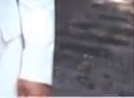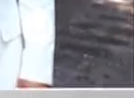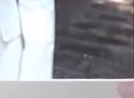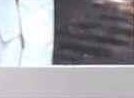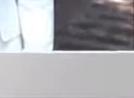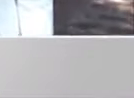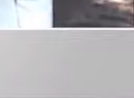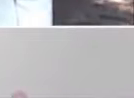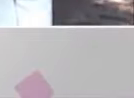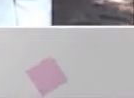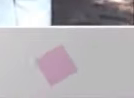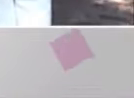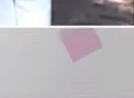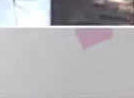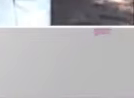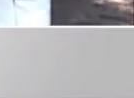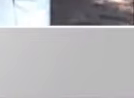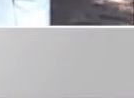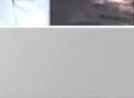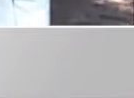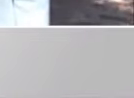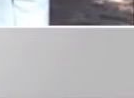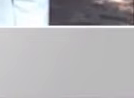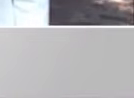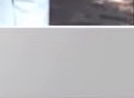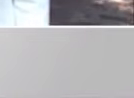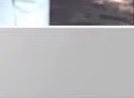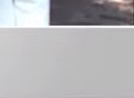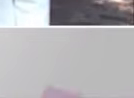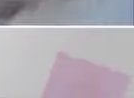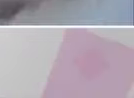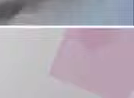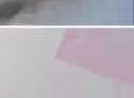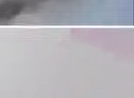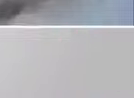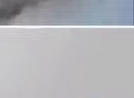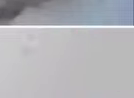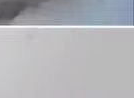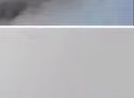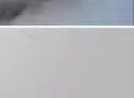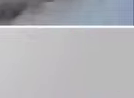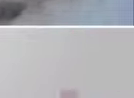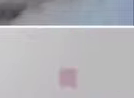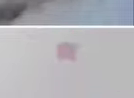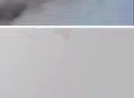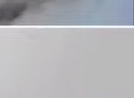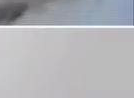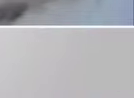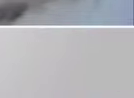Amigos, les invitamos para que no se pierdan su programa Café Nostalgia. Con la música